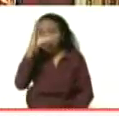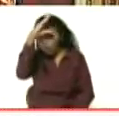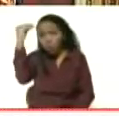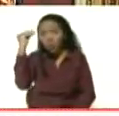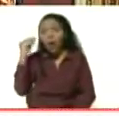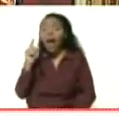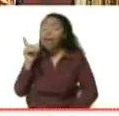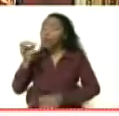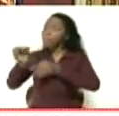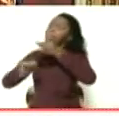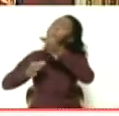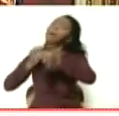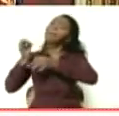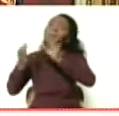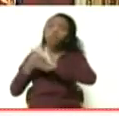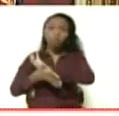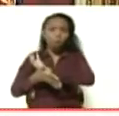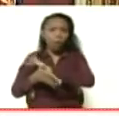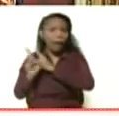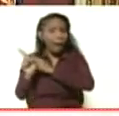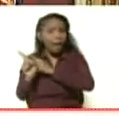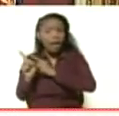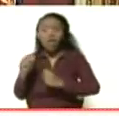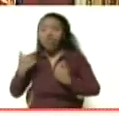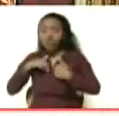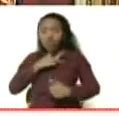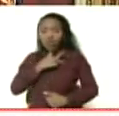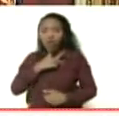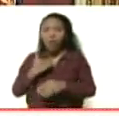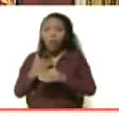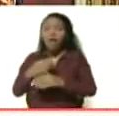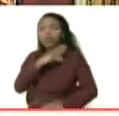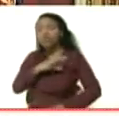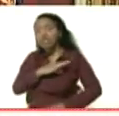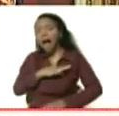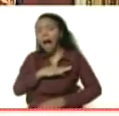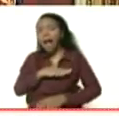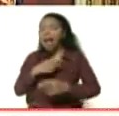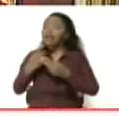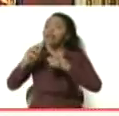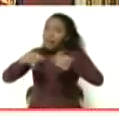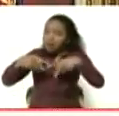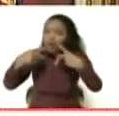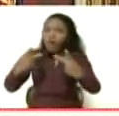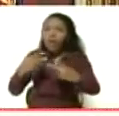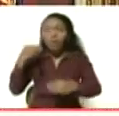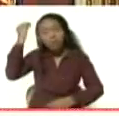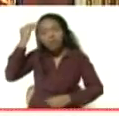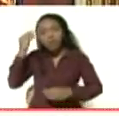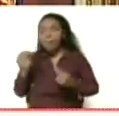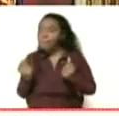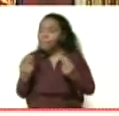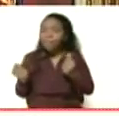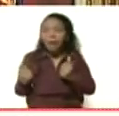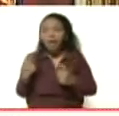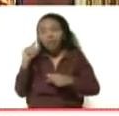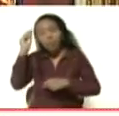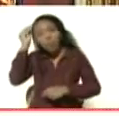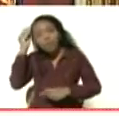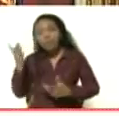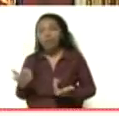discursos, es un socialismo nuevo, renovado, dialéctico, muy dinámico en su pensamiento,